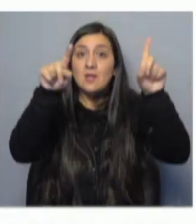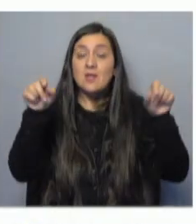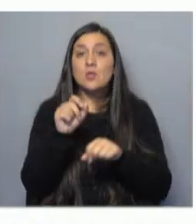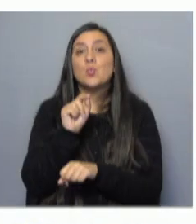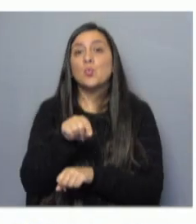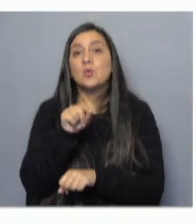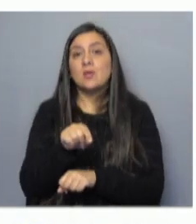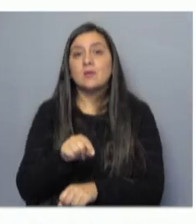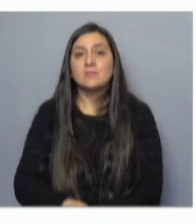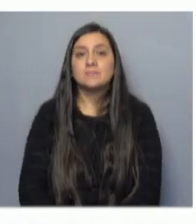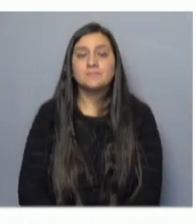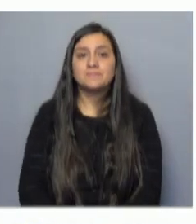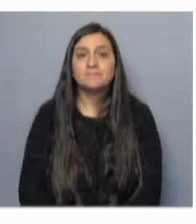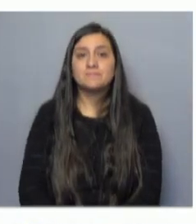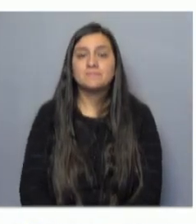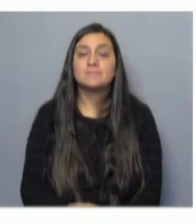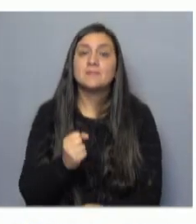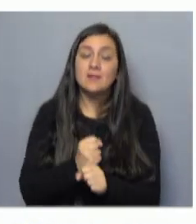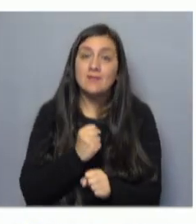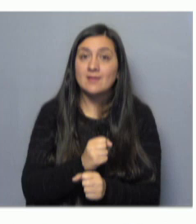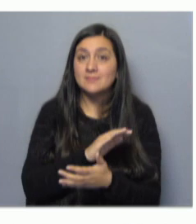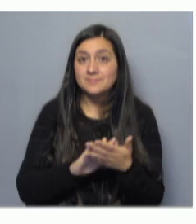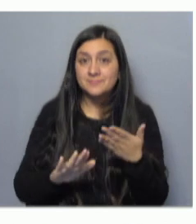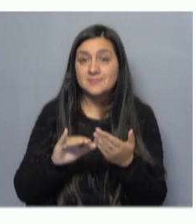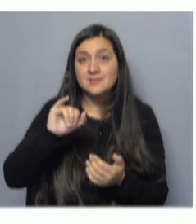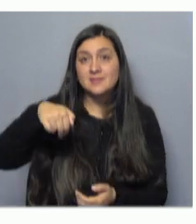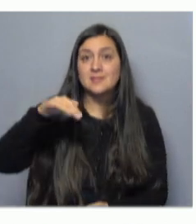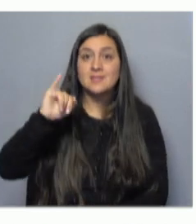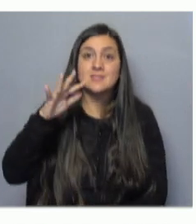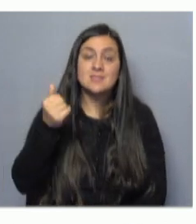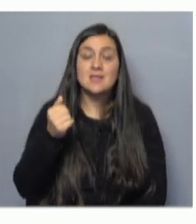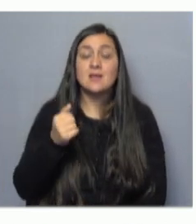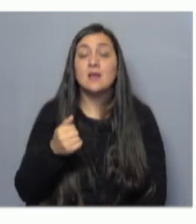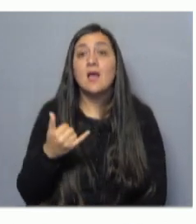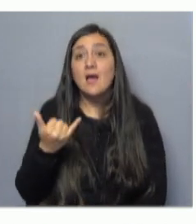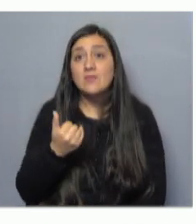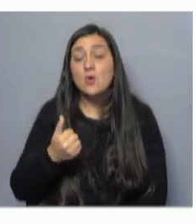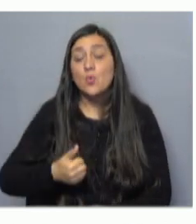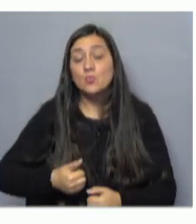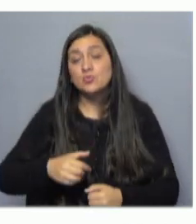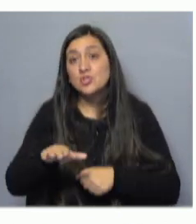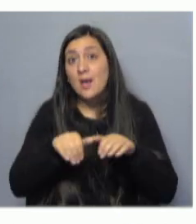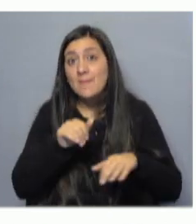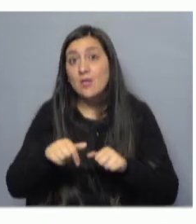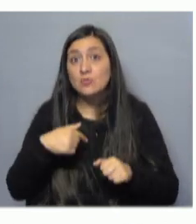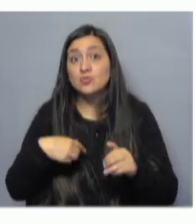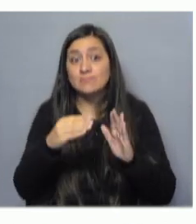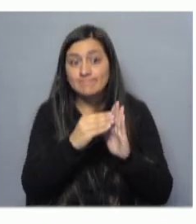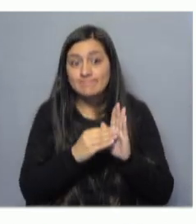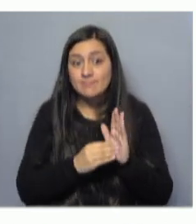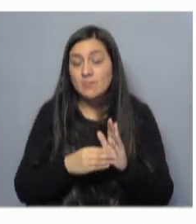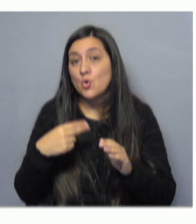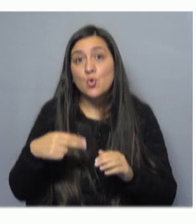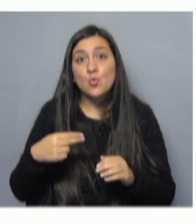aprovechar para ver el tuit ahí. Mirá, trabajé gratis en Inicio Oficial dando talleres. Se abrió un llamado y me presenté, quedé seleccionado, pero nunca pude firmar contrato